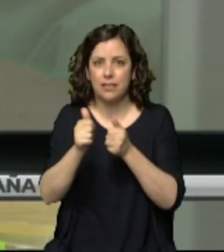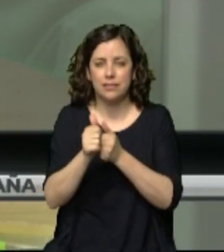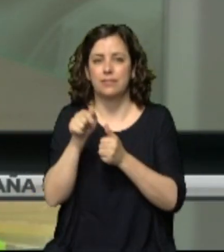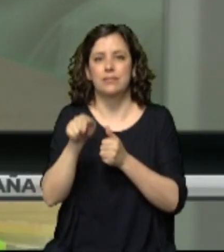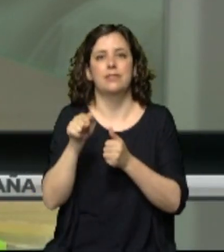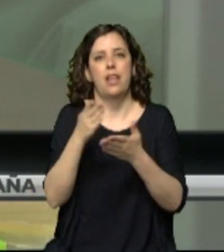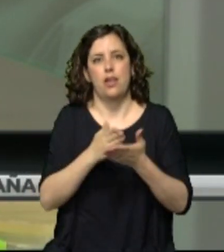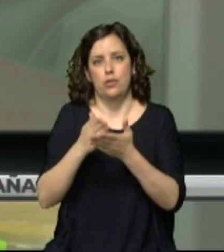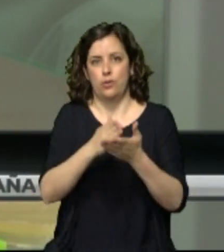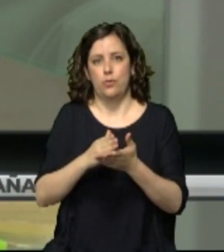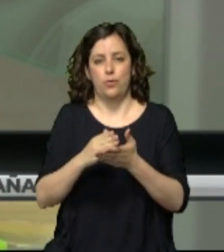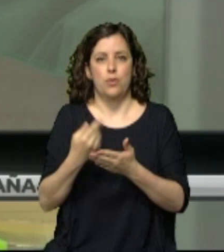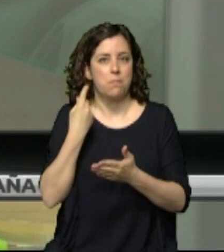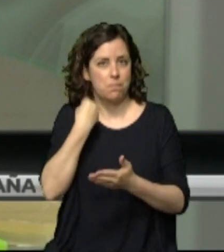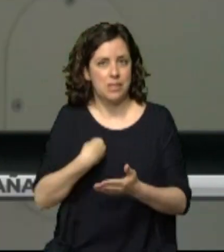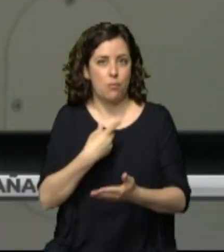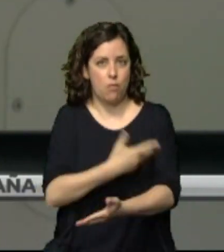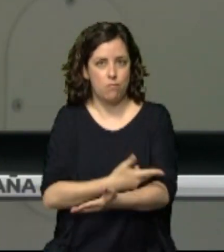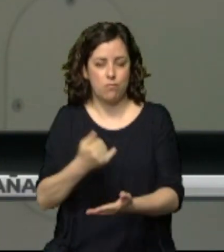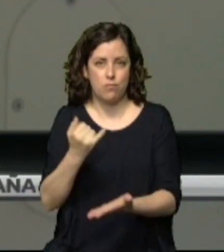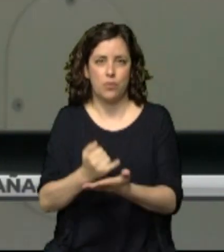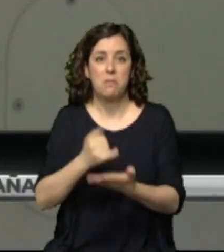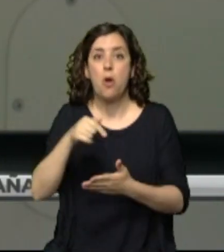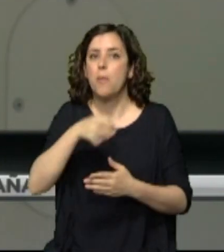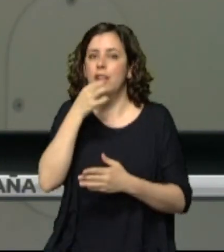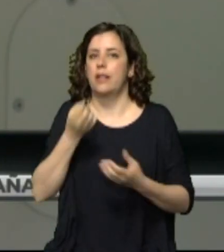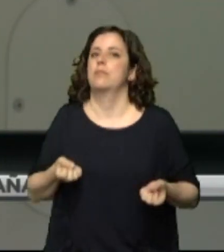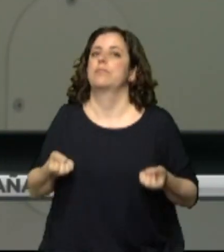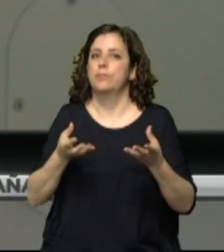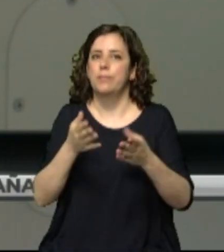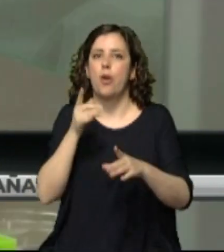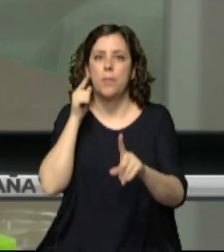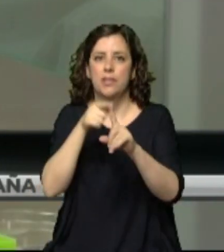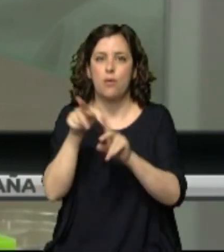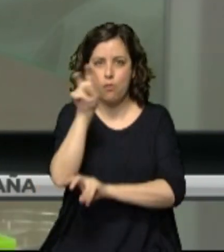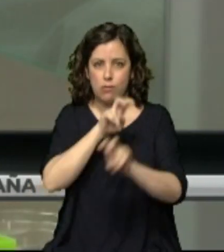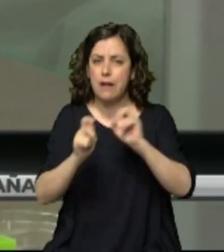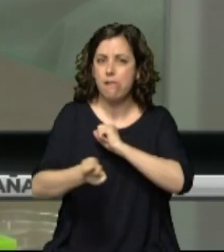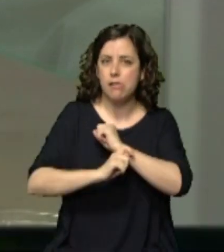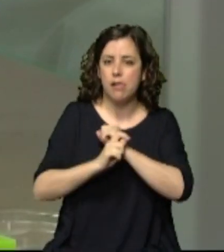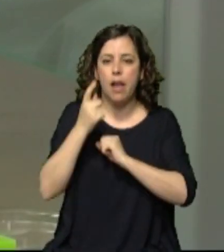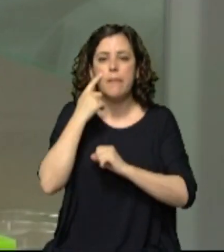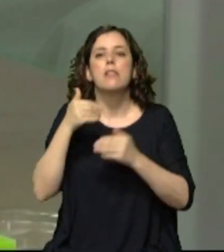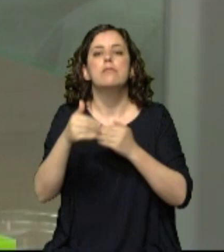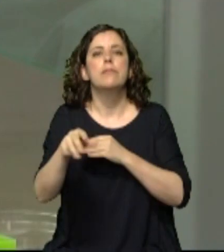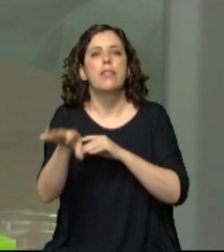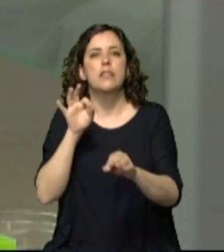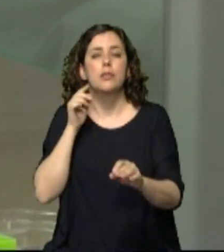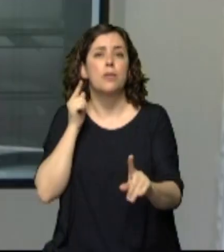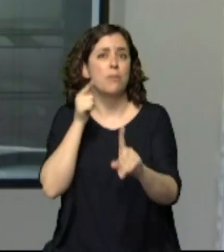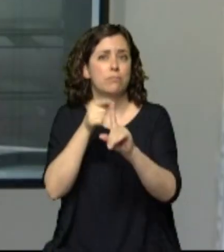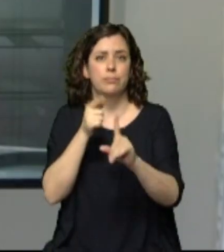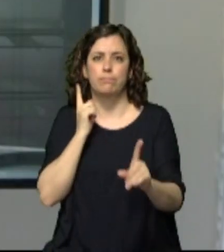esta misma tarde y que será importante para buscar estrategias y tomar decisiones a la hora de enfrentarse al